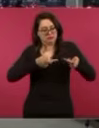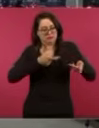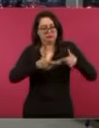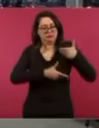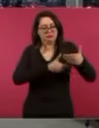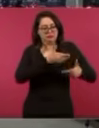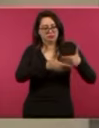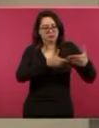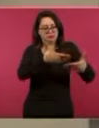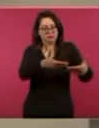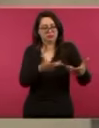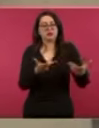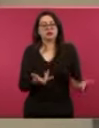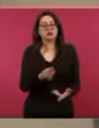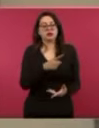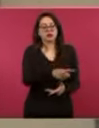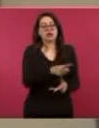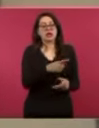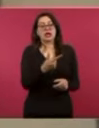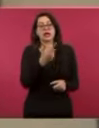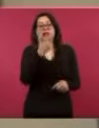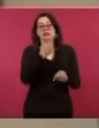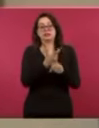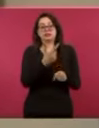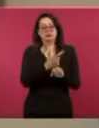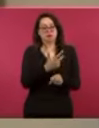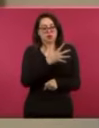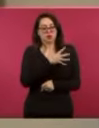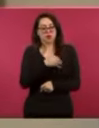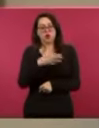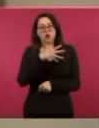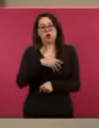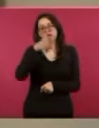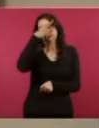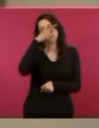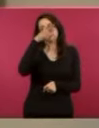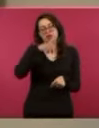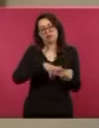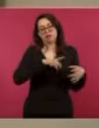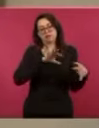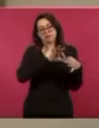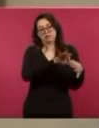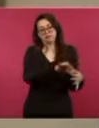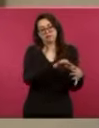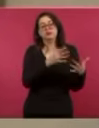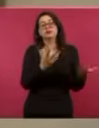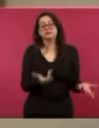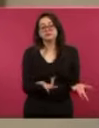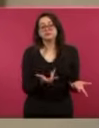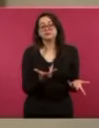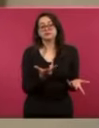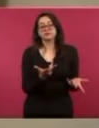se convirtió en el séptimo hijo espiritual de la dinastía Cali. Digamos que es